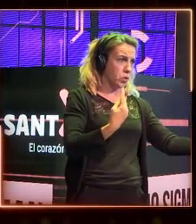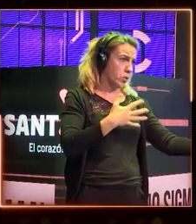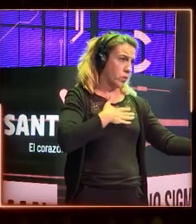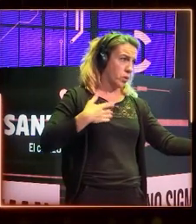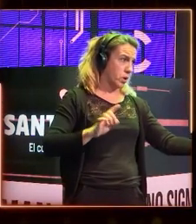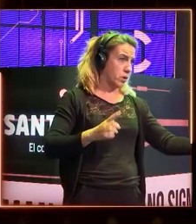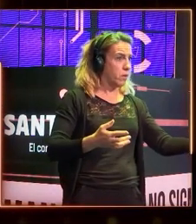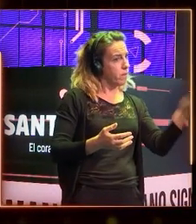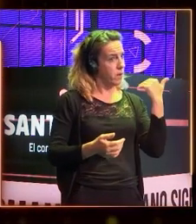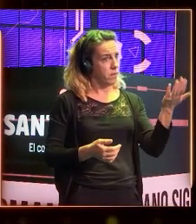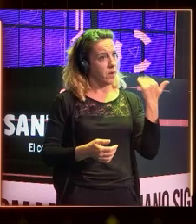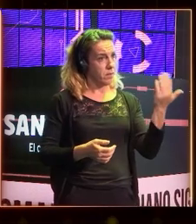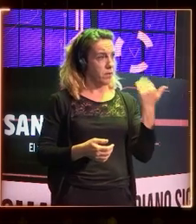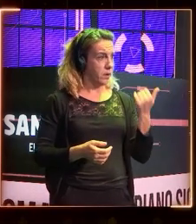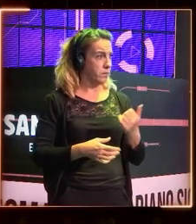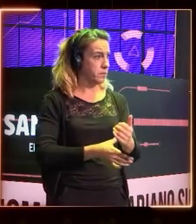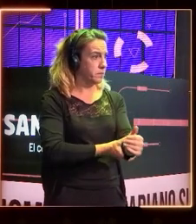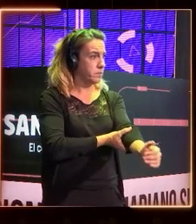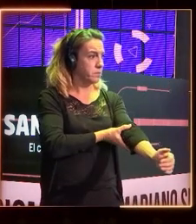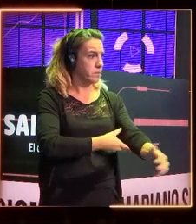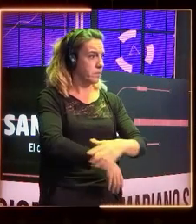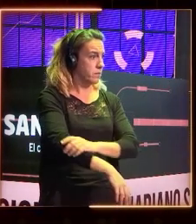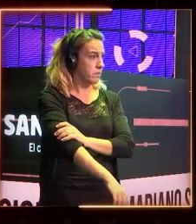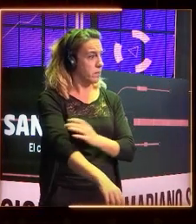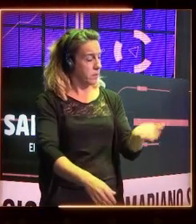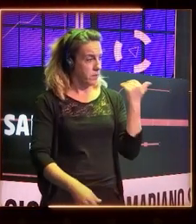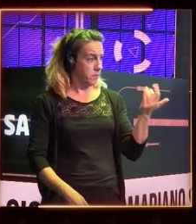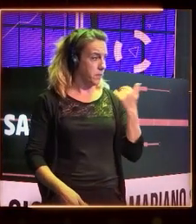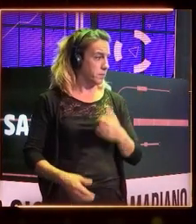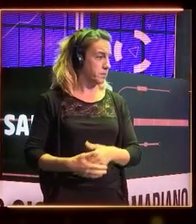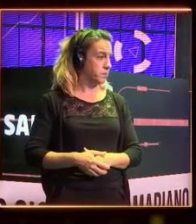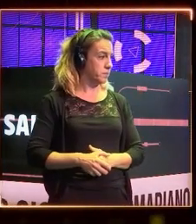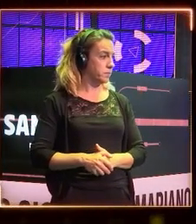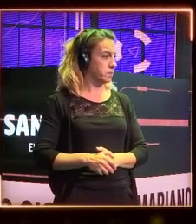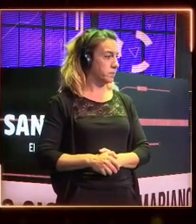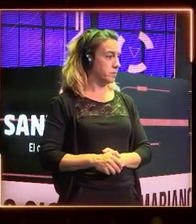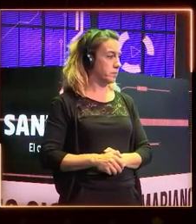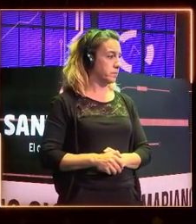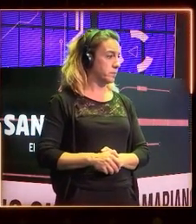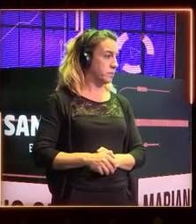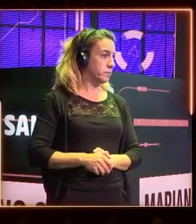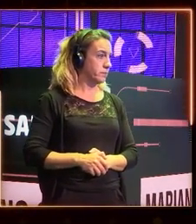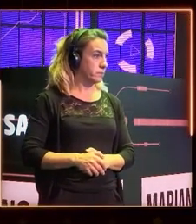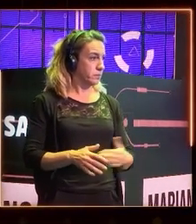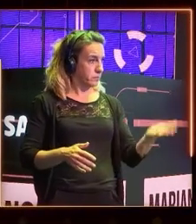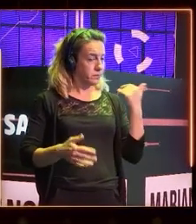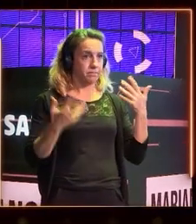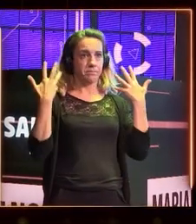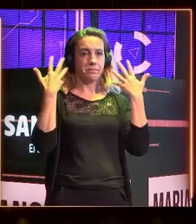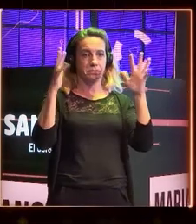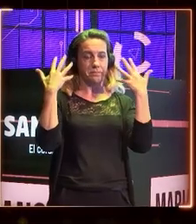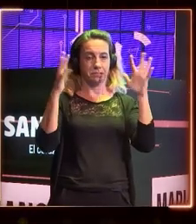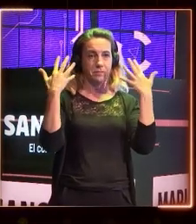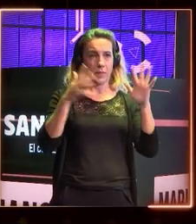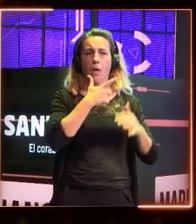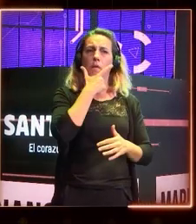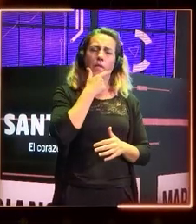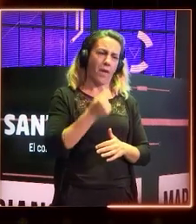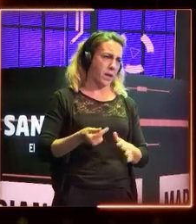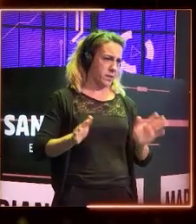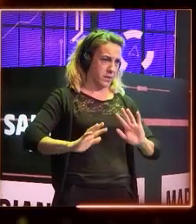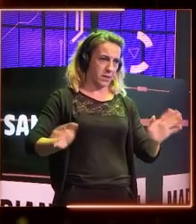ven vamos vamos ven ven ven uno uno para aquí venga ahí es muy fácil va a ser Va a ser mucho más